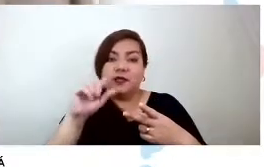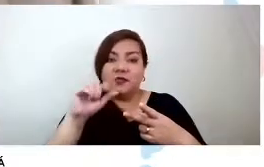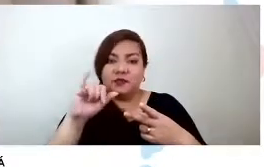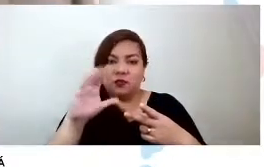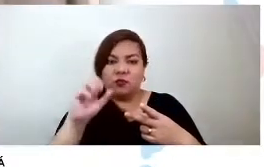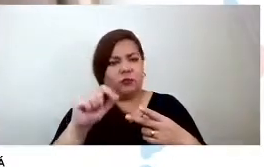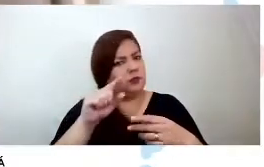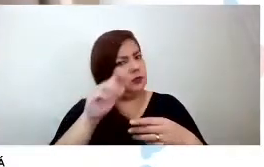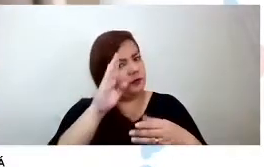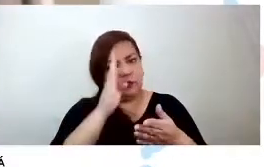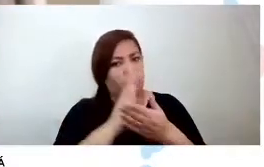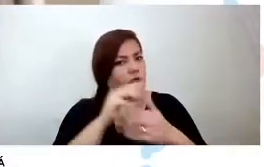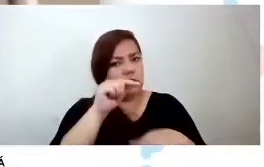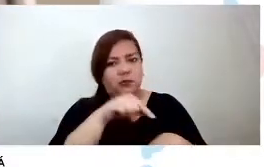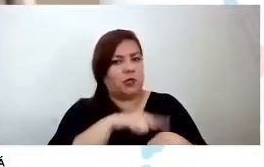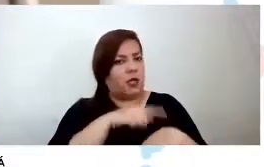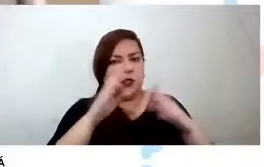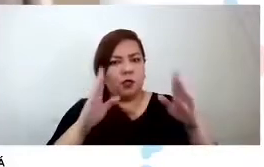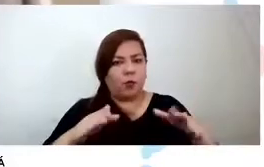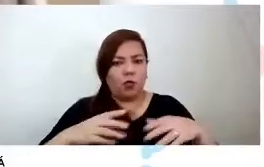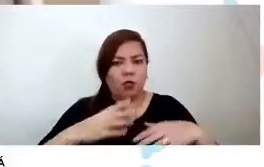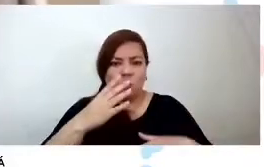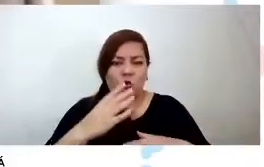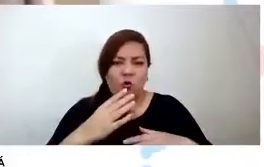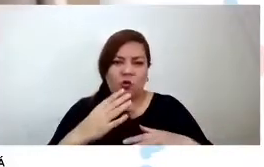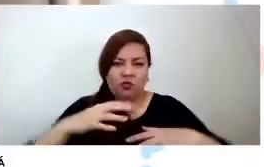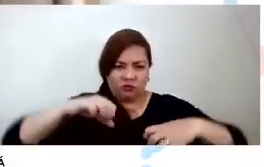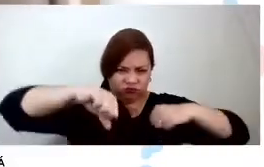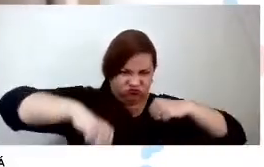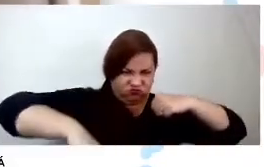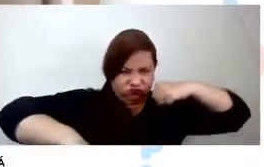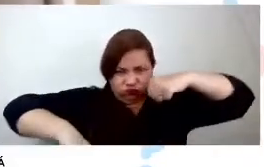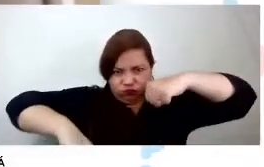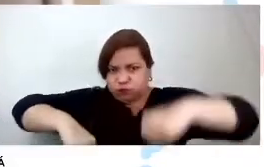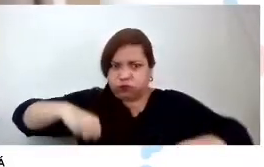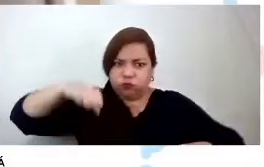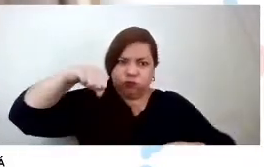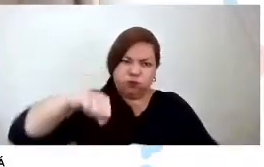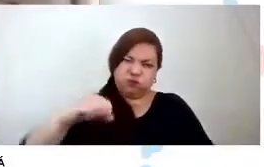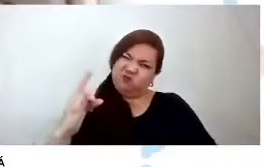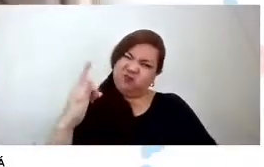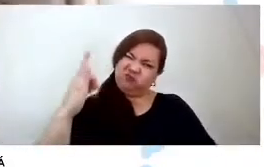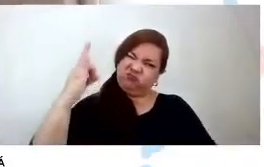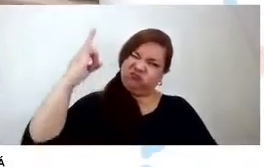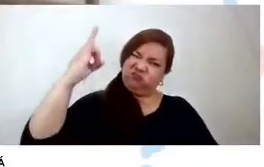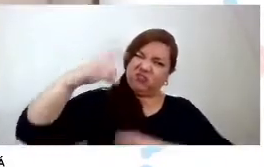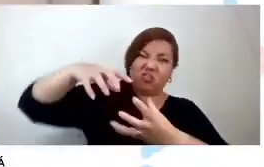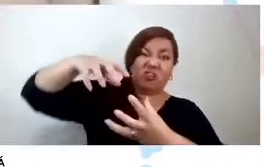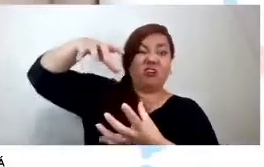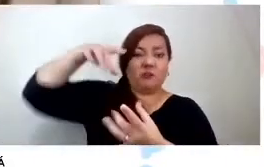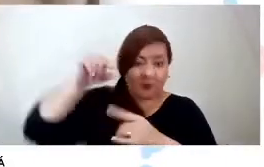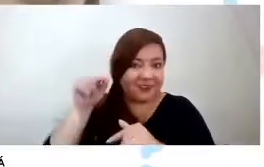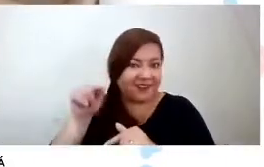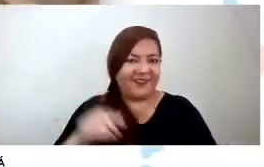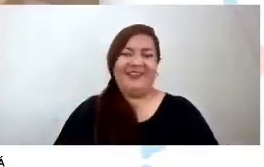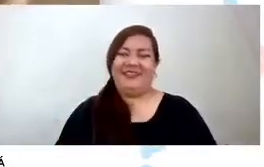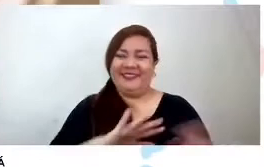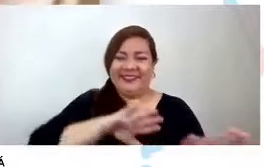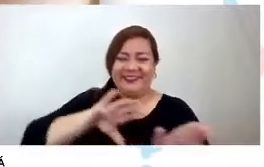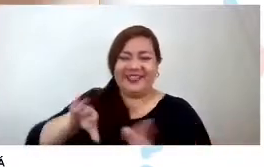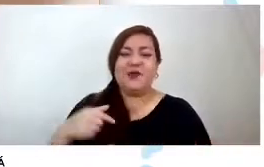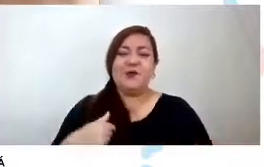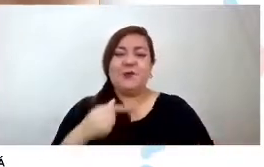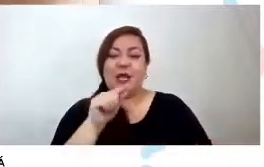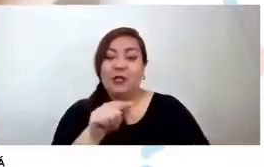dinosaurios. En cambio, en estos casos, son un poquito más antiguos. Este es un